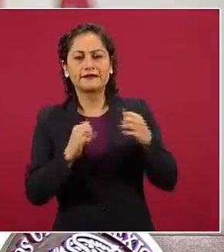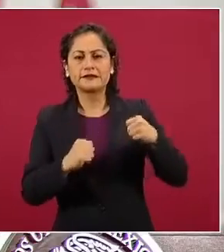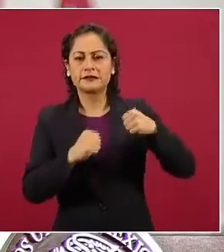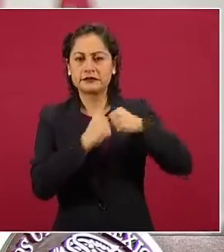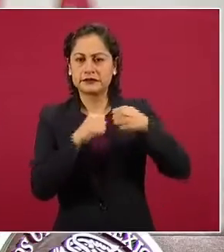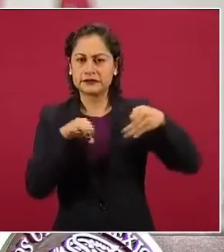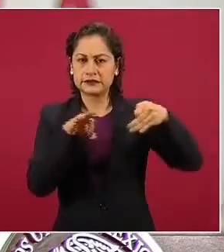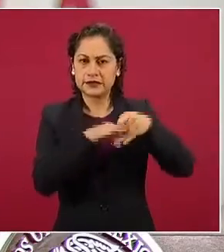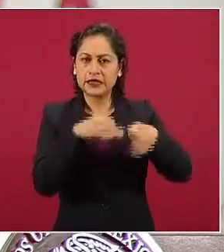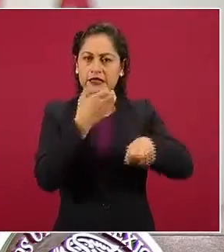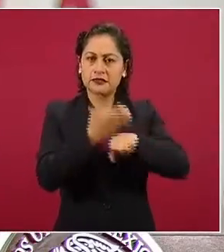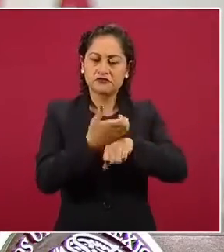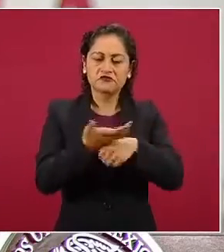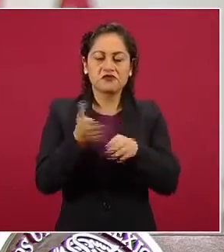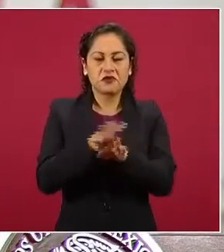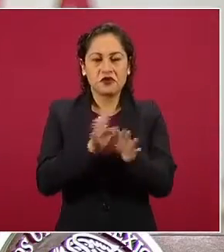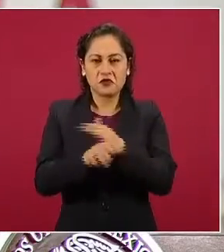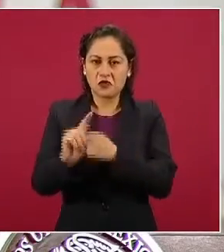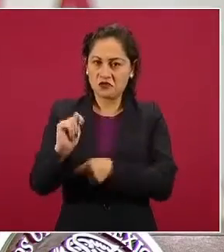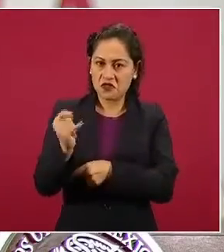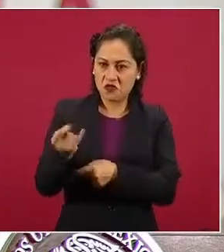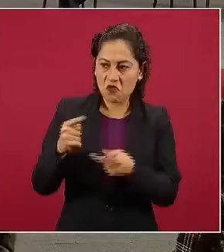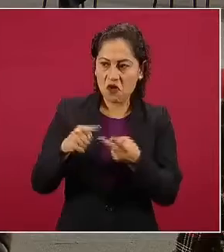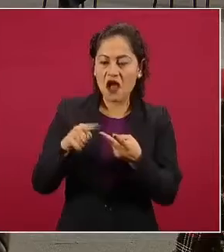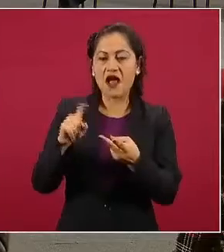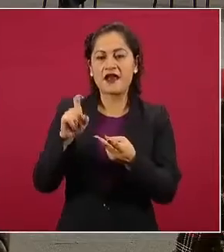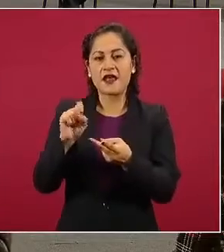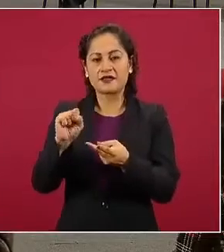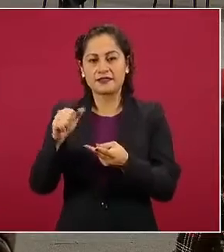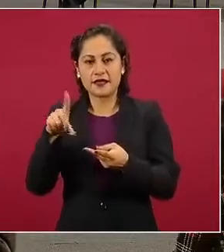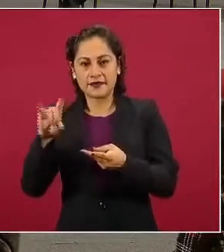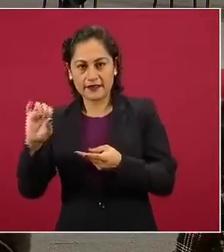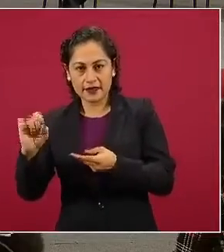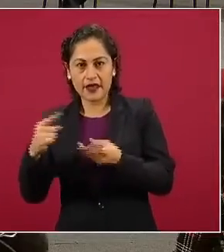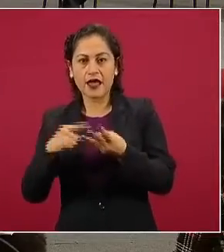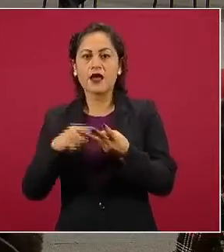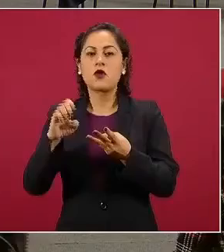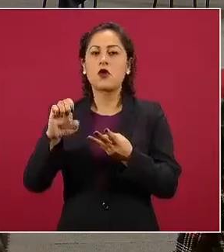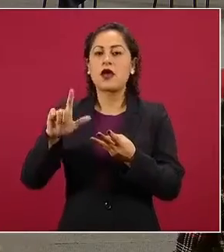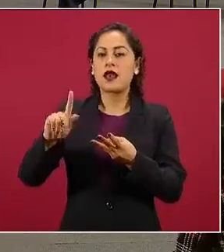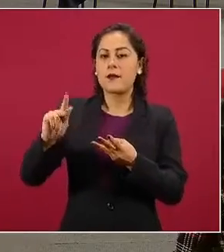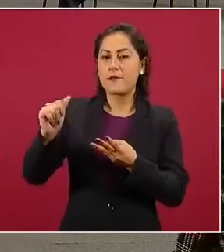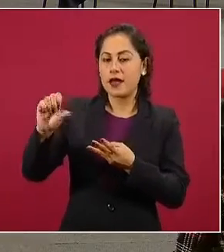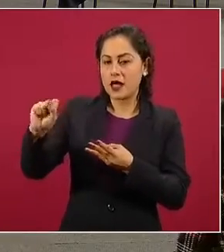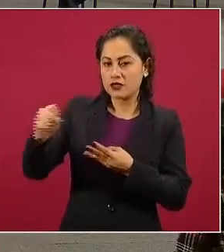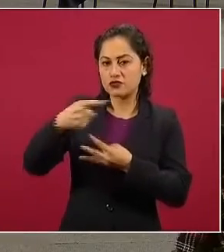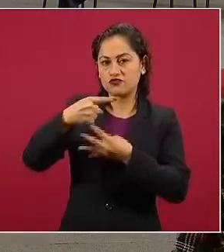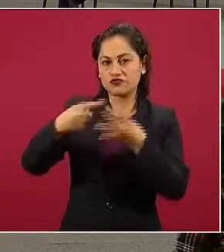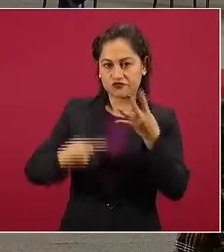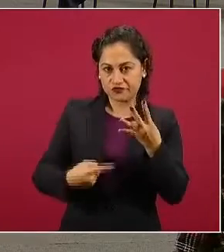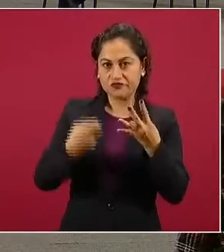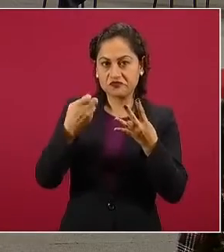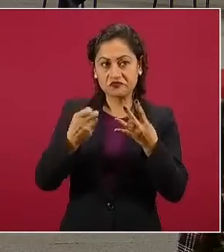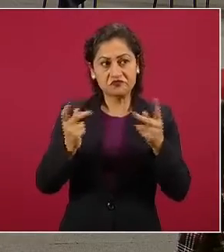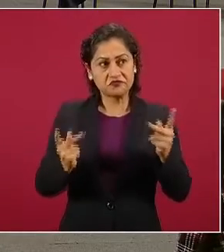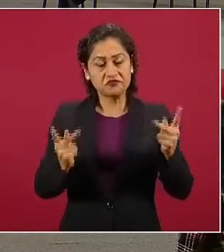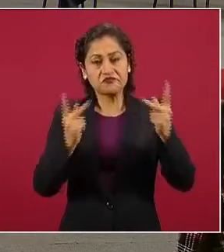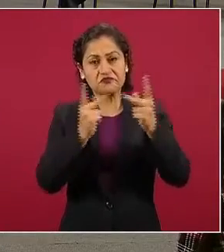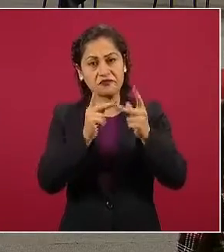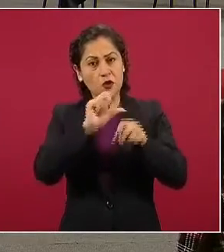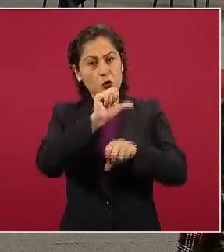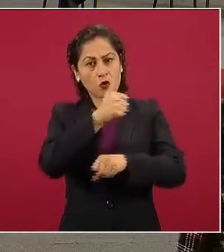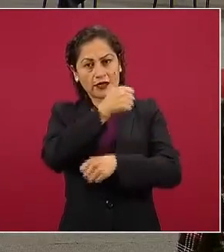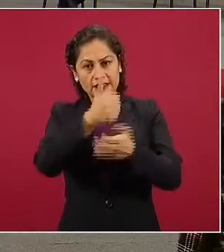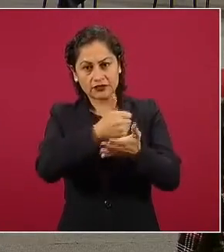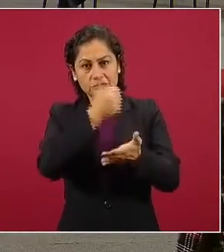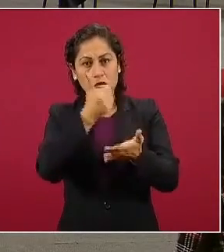ser Tijuana y San Diego, Ciudad Juárez y El Paso, o Matamoros y Bronzeville, hay una economía regional que cruza